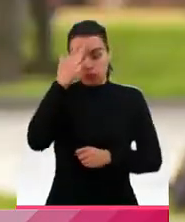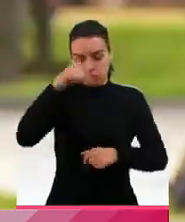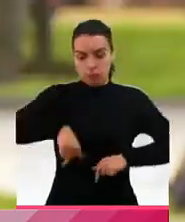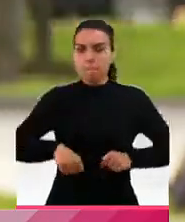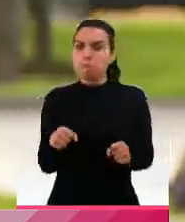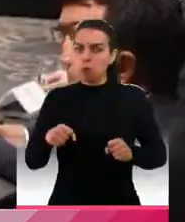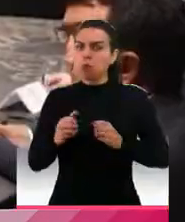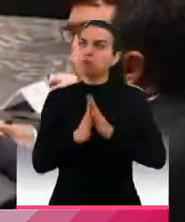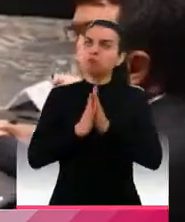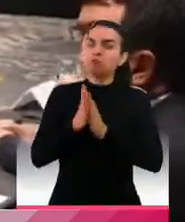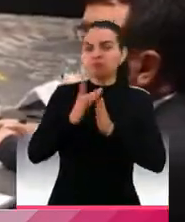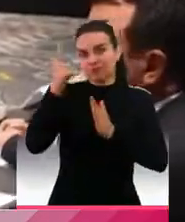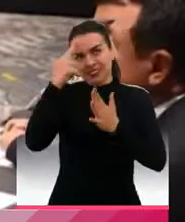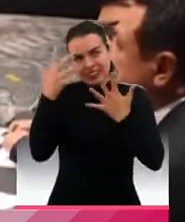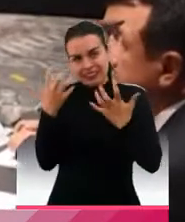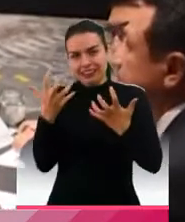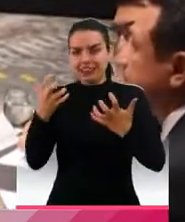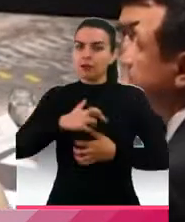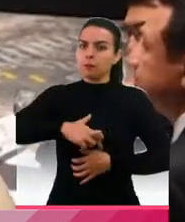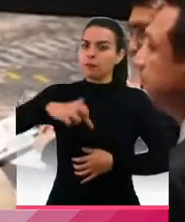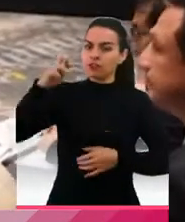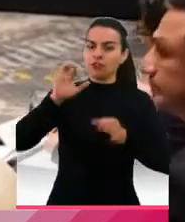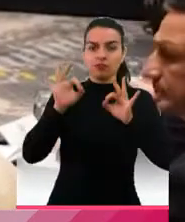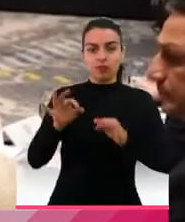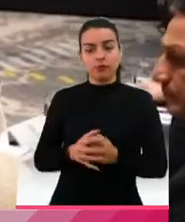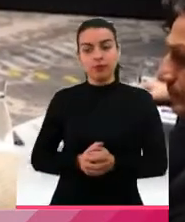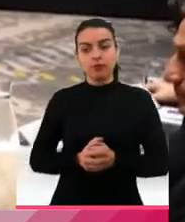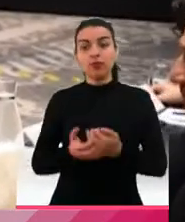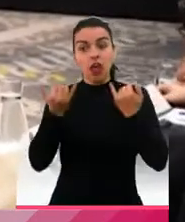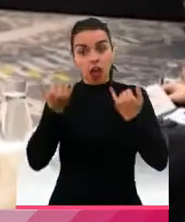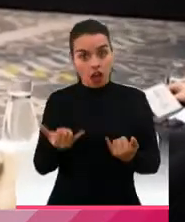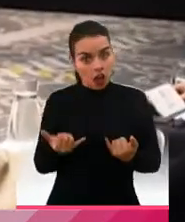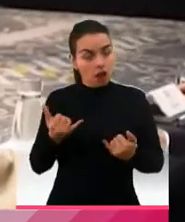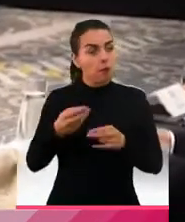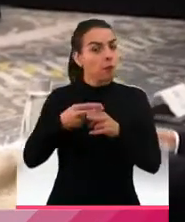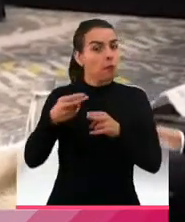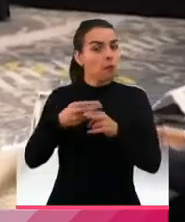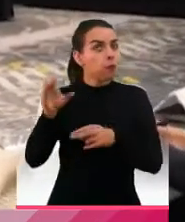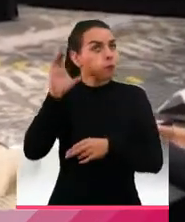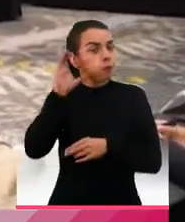en grande. El tema podría ser discutido en la asamblea de DIMAYOR del próximo